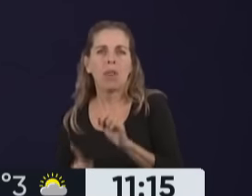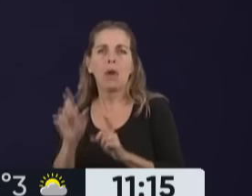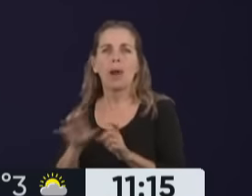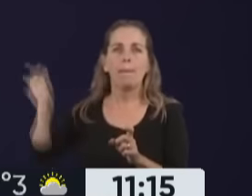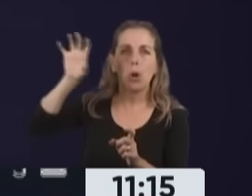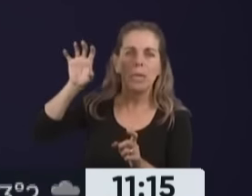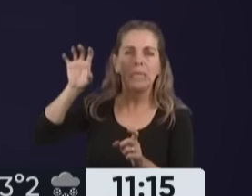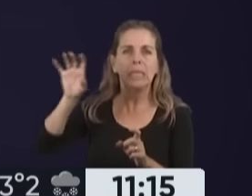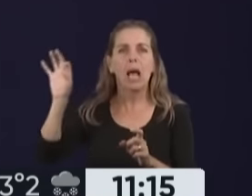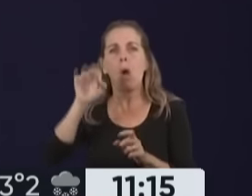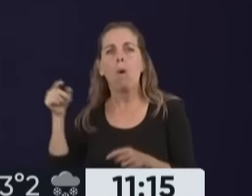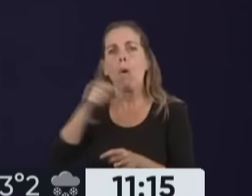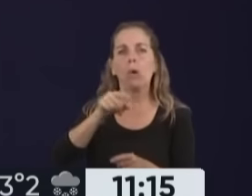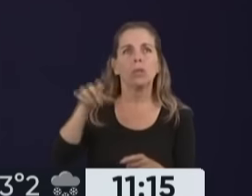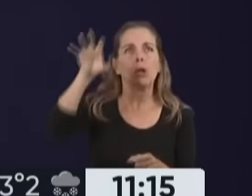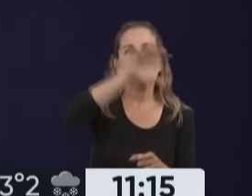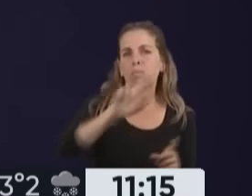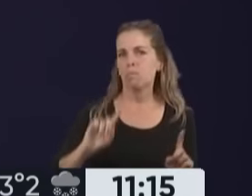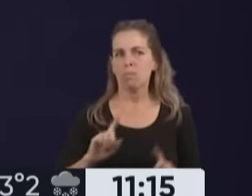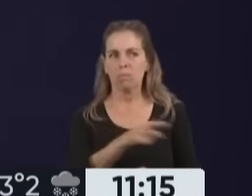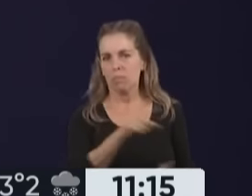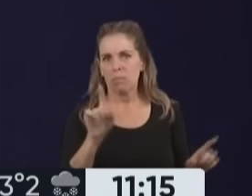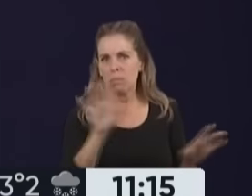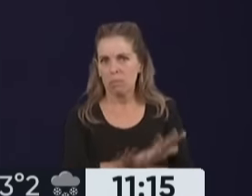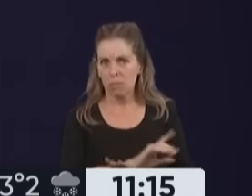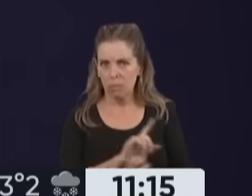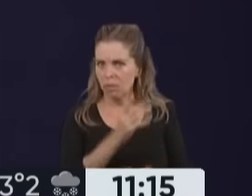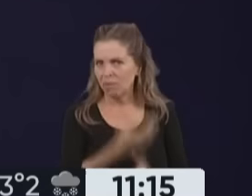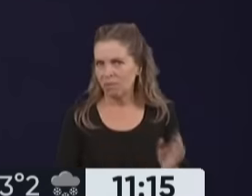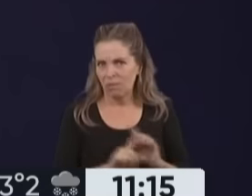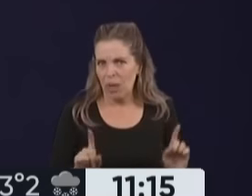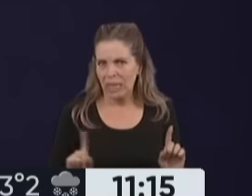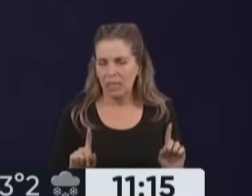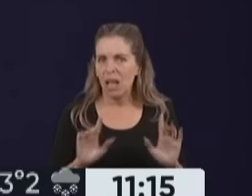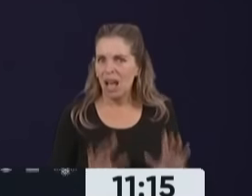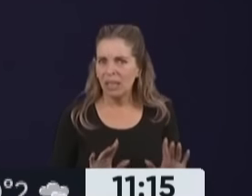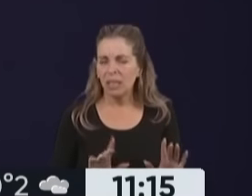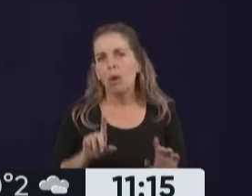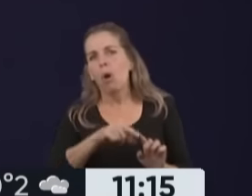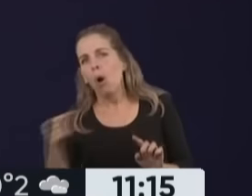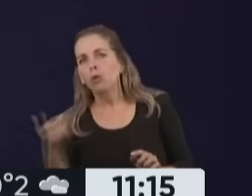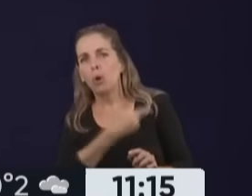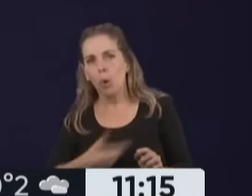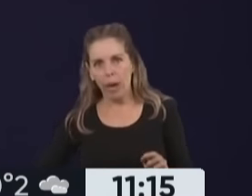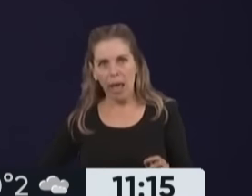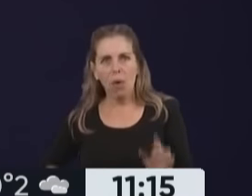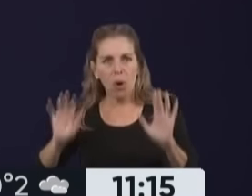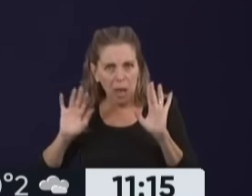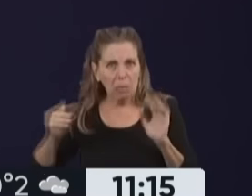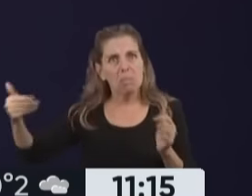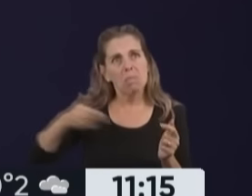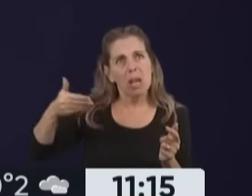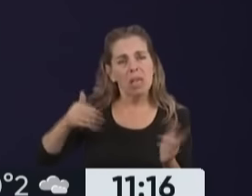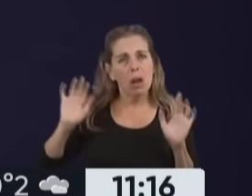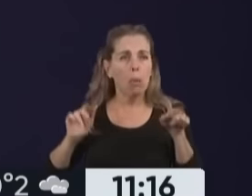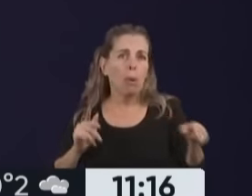en tal caso, favoritismos por otros. Así que no, es erróneo eso. Siempre son a peticiones y de hecho ha pasado con otros gobernadores, que no entiendo por qué no me los